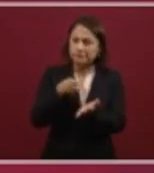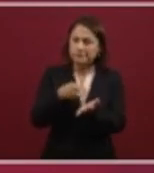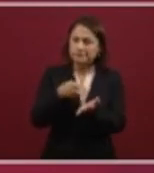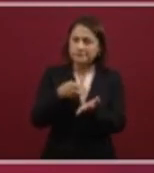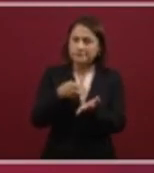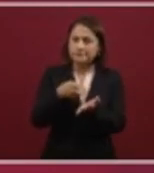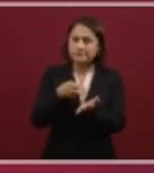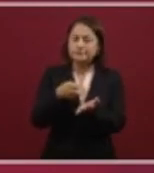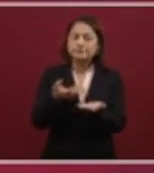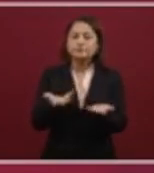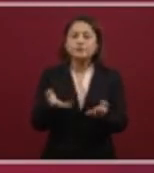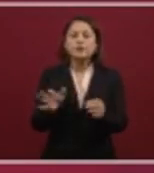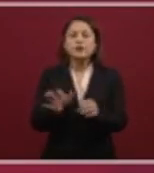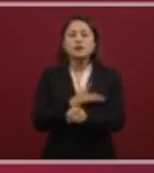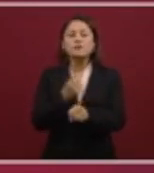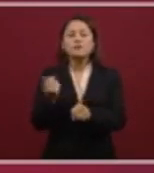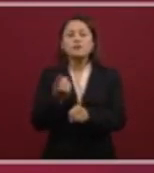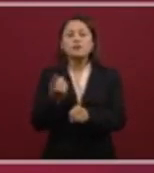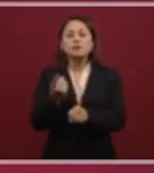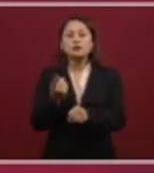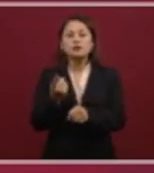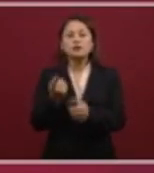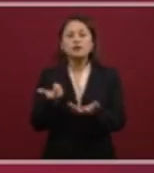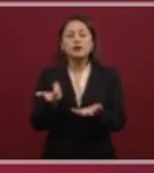no se podía juzgar a presidentes.